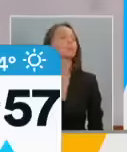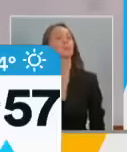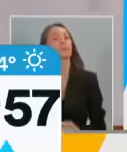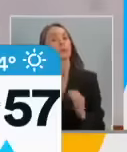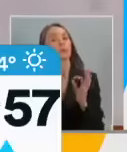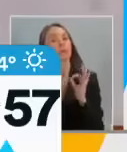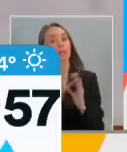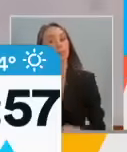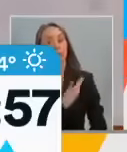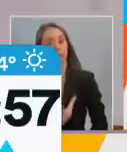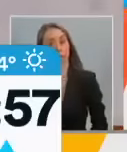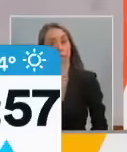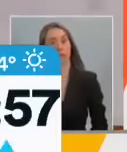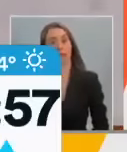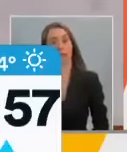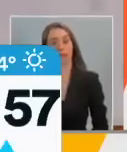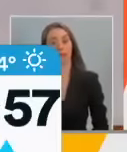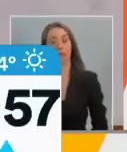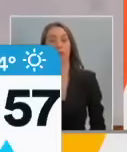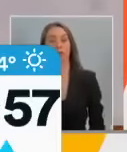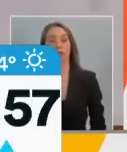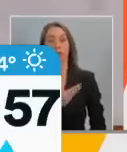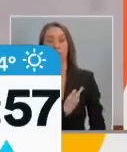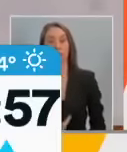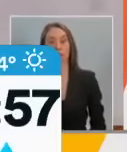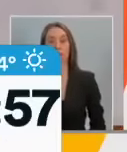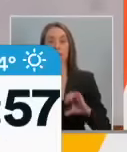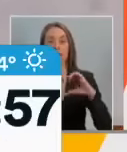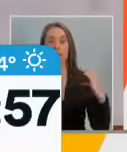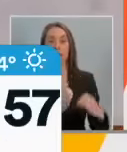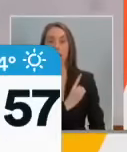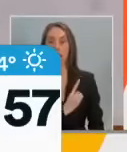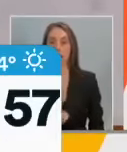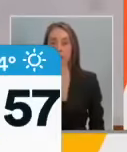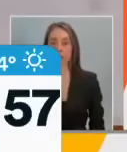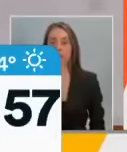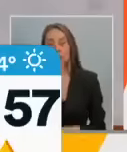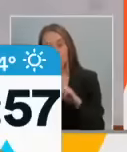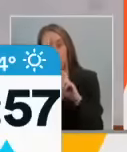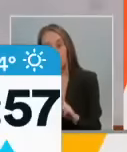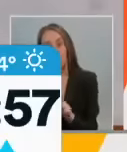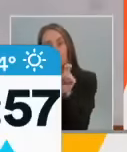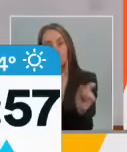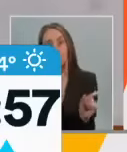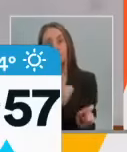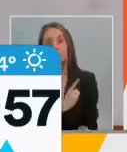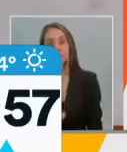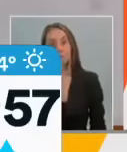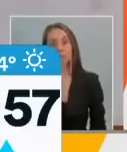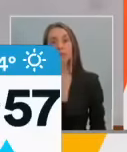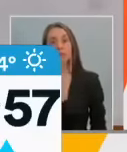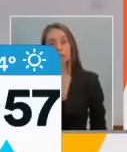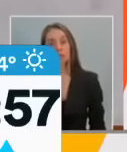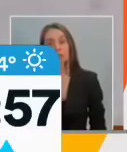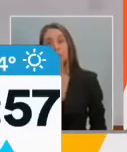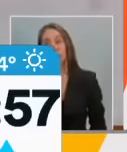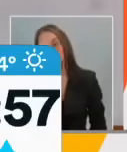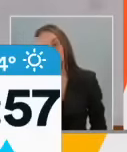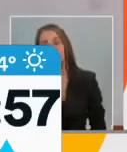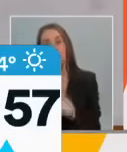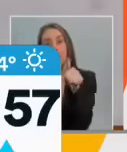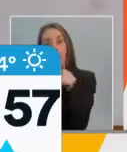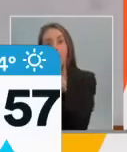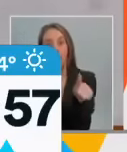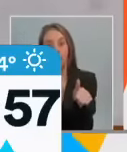no había solo un embajador, sino que había una mano conductora que parece que era. Y antes de todo el tema vacuna, que como usted bien